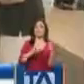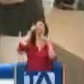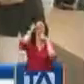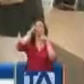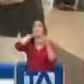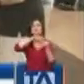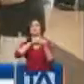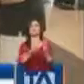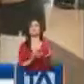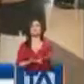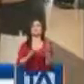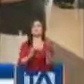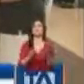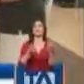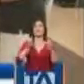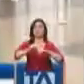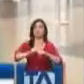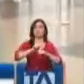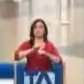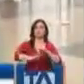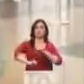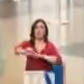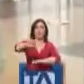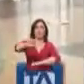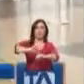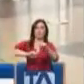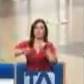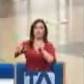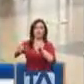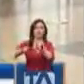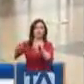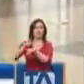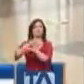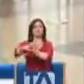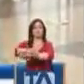noticias, luego de lo cual podrían ser reubicados en los posteriores